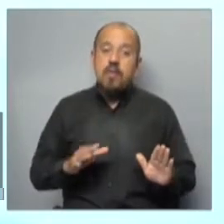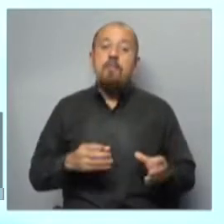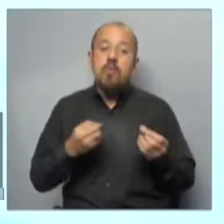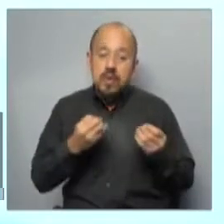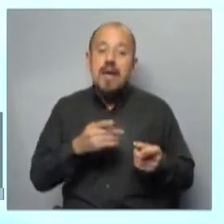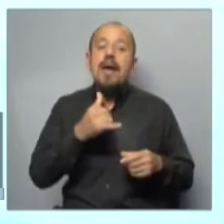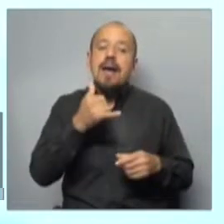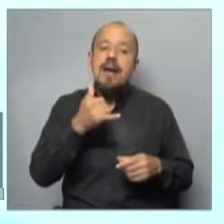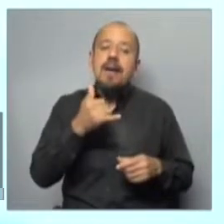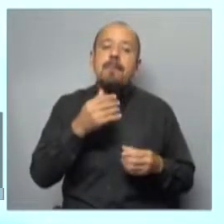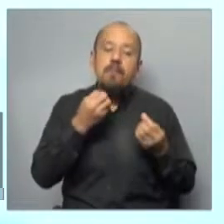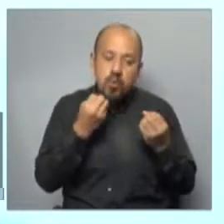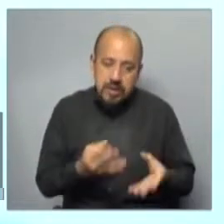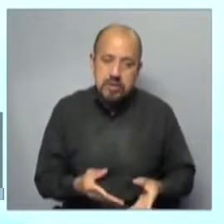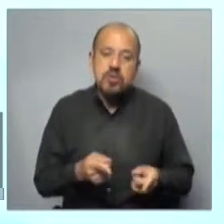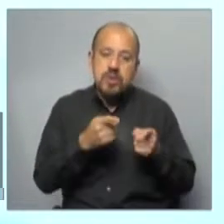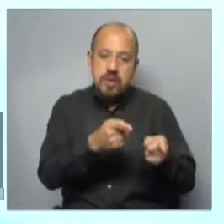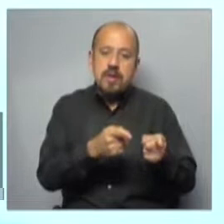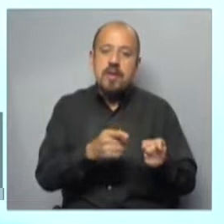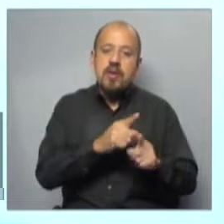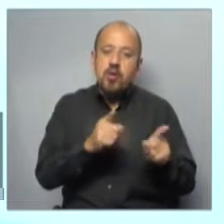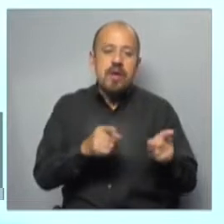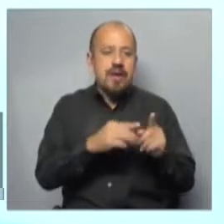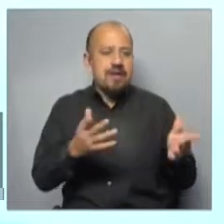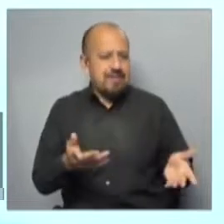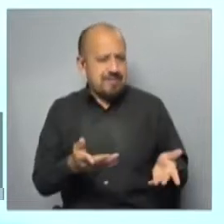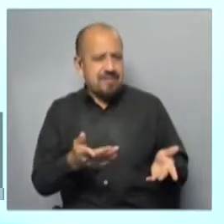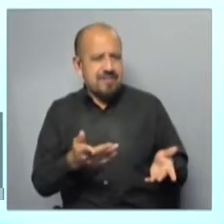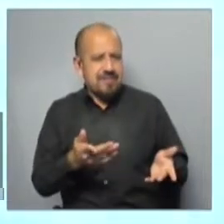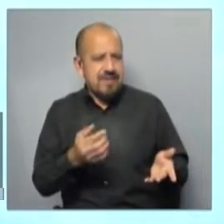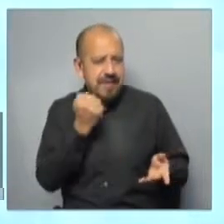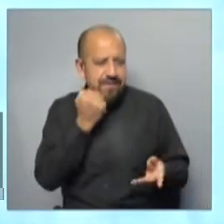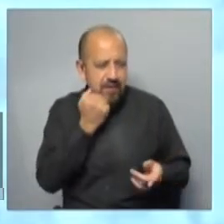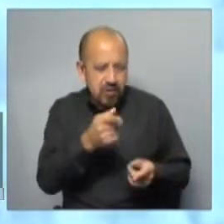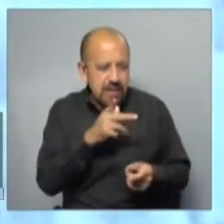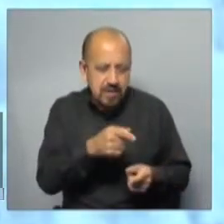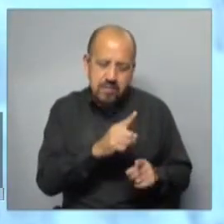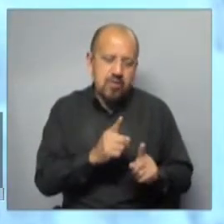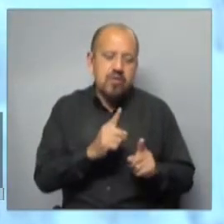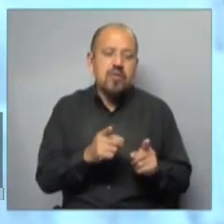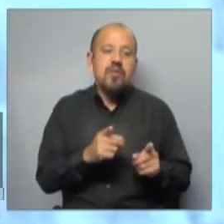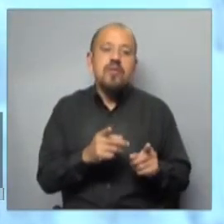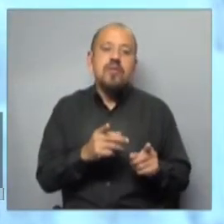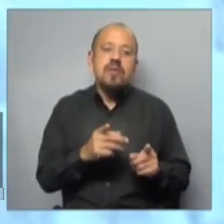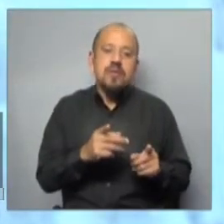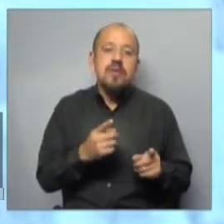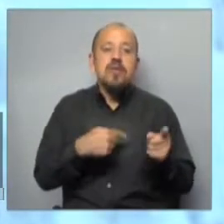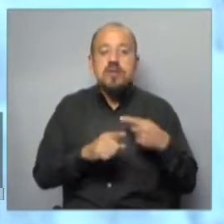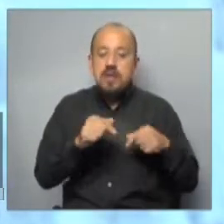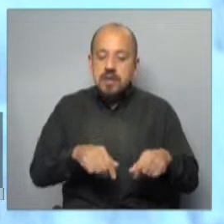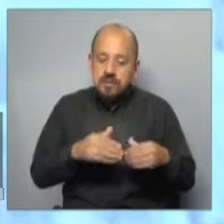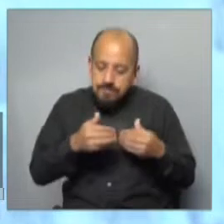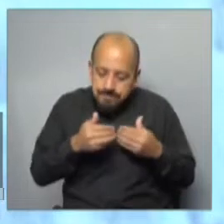estar no no no es el nene maleducado no tiene una razón de ser y bueno ya partir de ahí uno